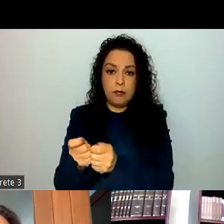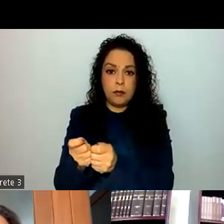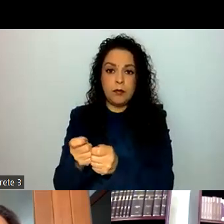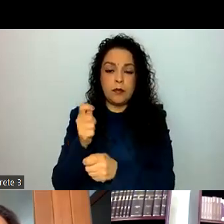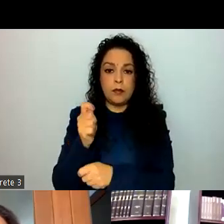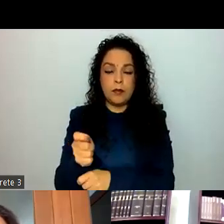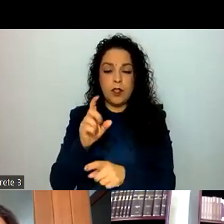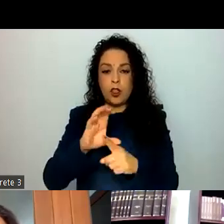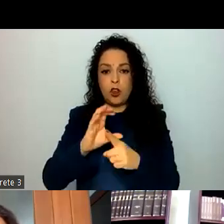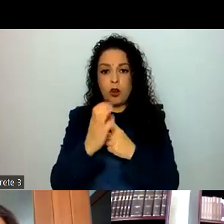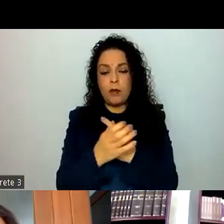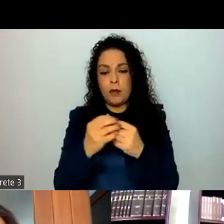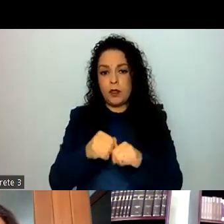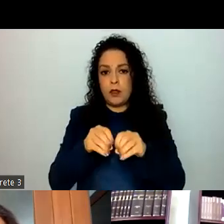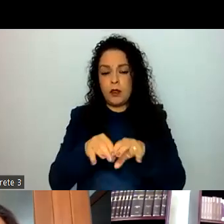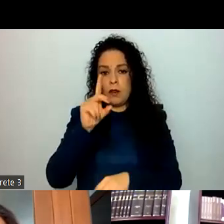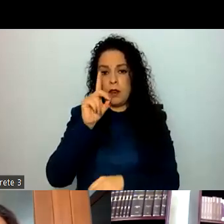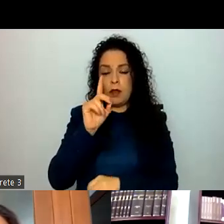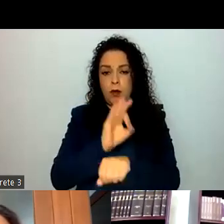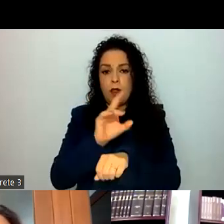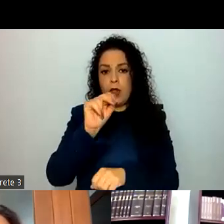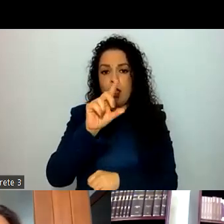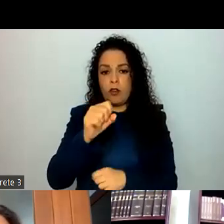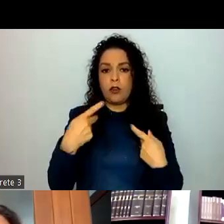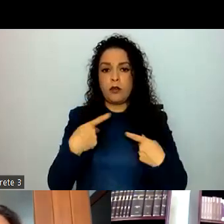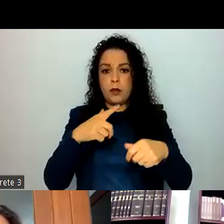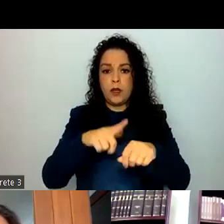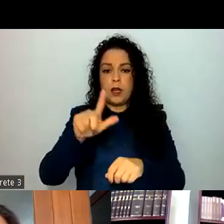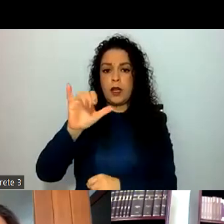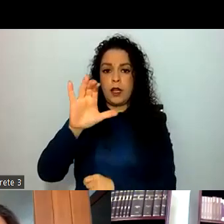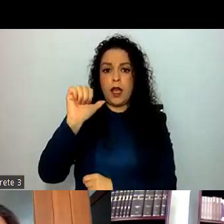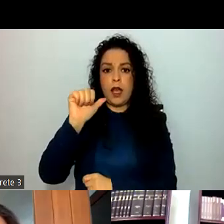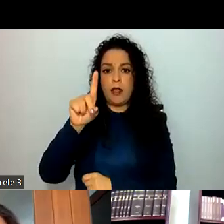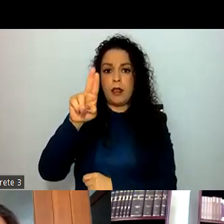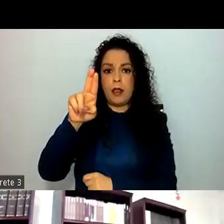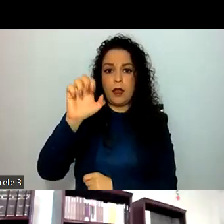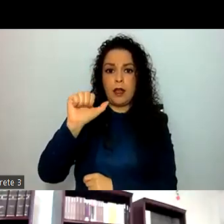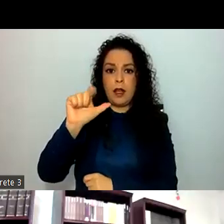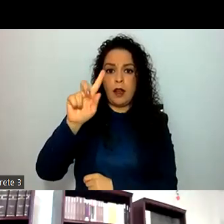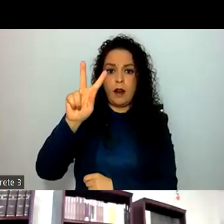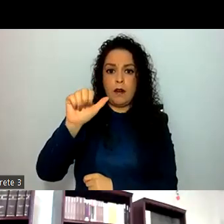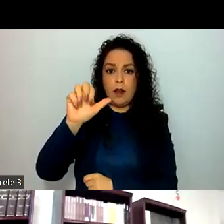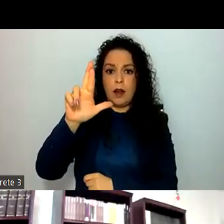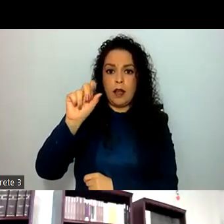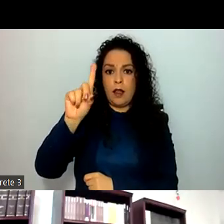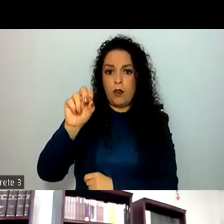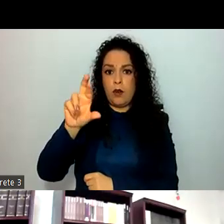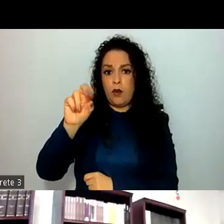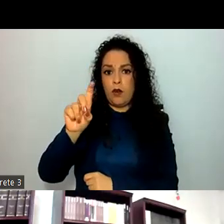de datos personales de este órgano legislativo, la licenciada Andrea Alvarado Rodríguez.